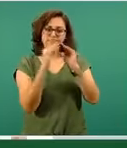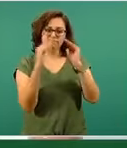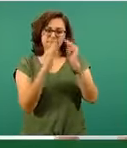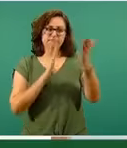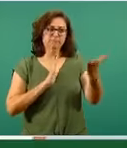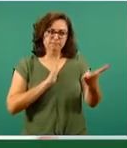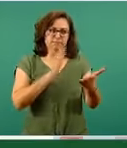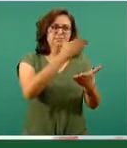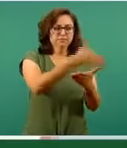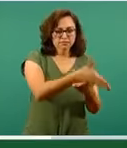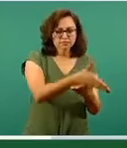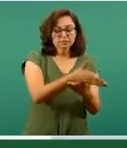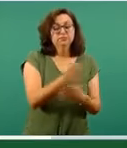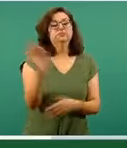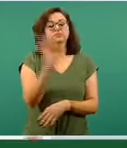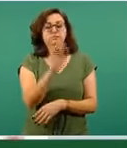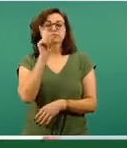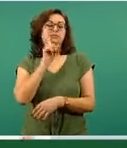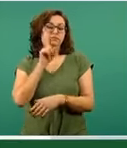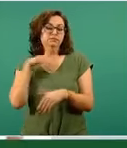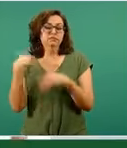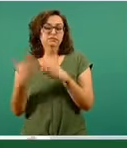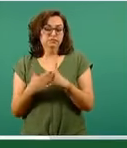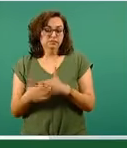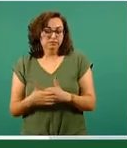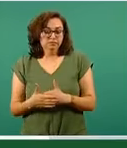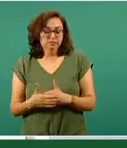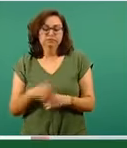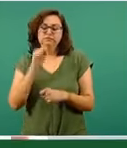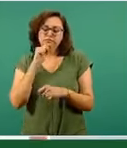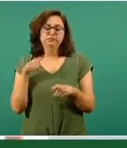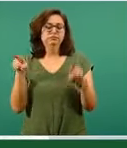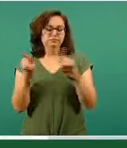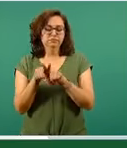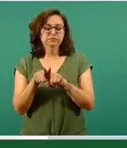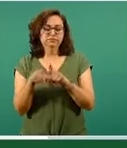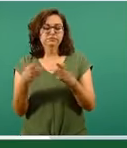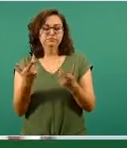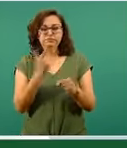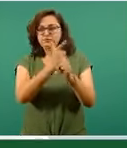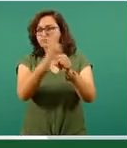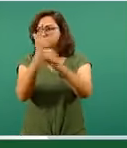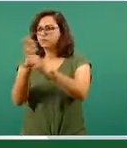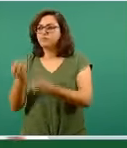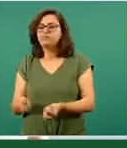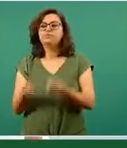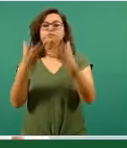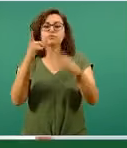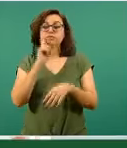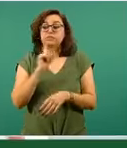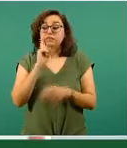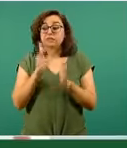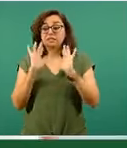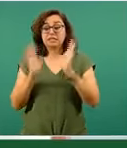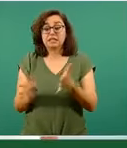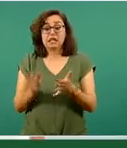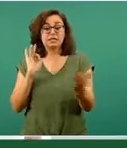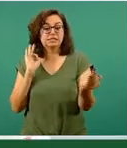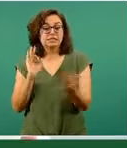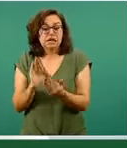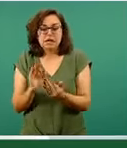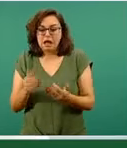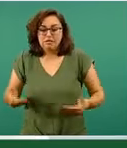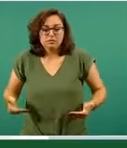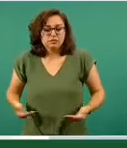desplazara. Lo podremos ir valorando, veremos en la operación qué tanto se identifican este grupo, que creemos que va a ser muy